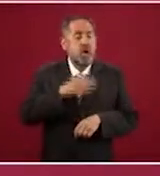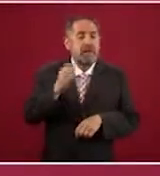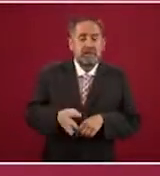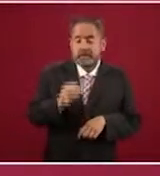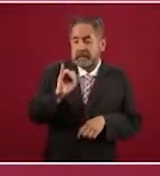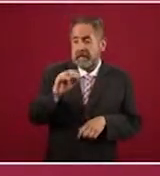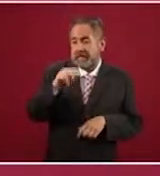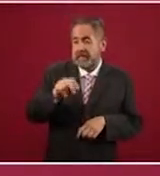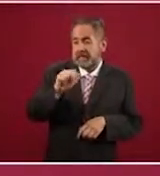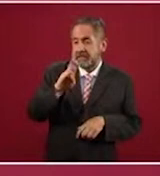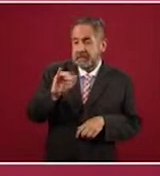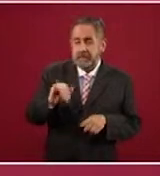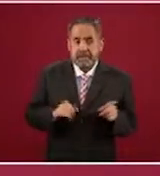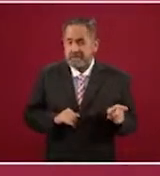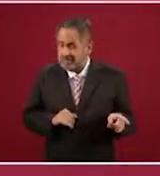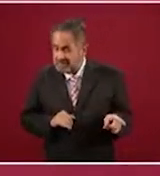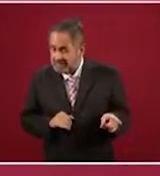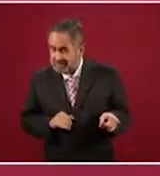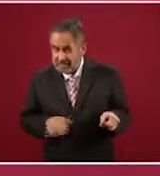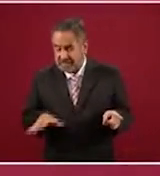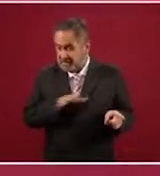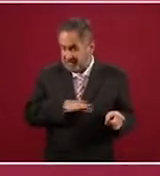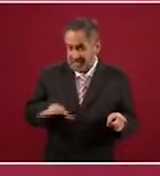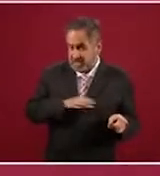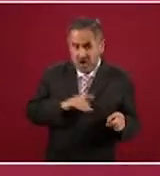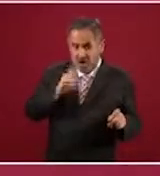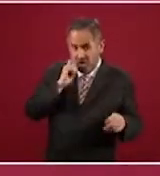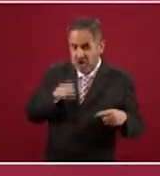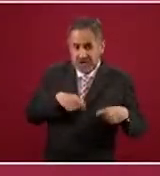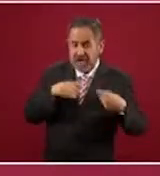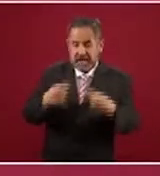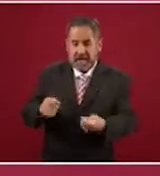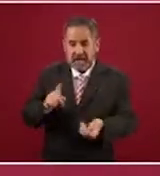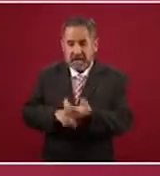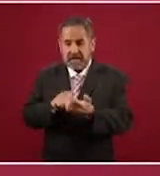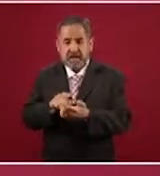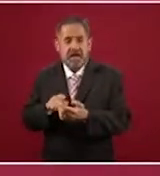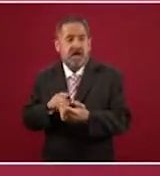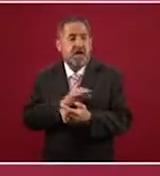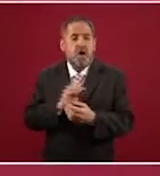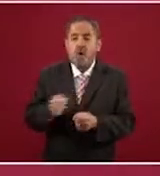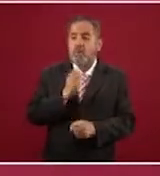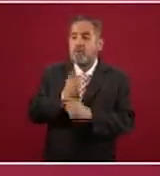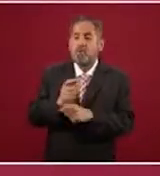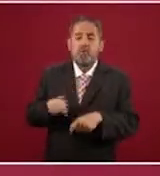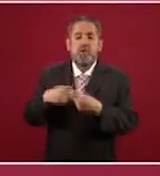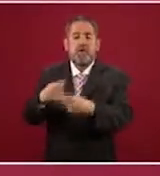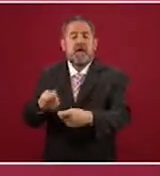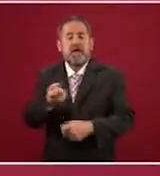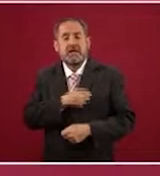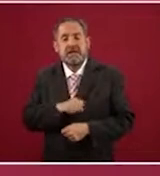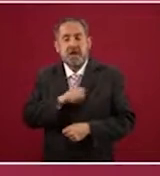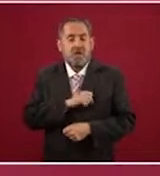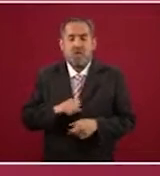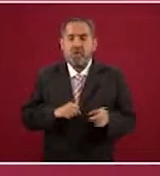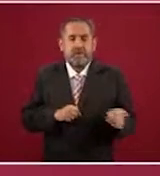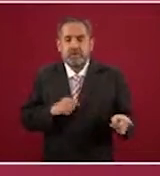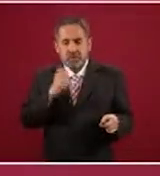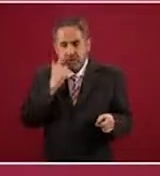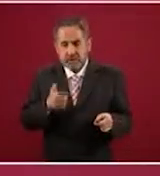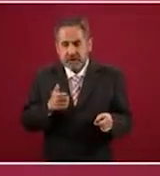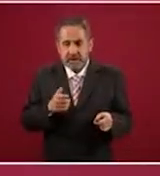preguntarles, realmente están negándole a la población de estos estados la posibilidad de tener acceso a la salud de una manera